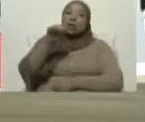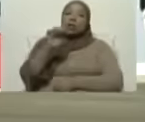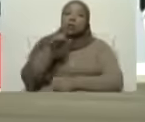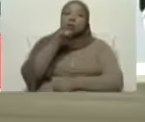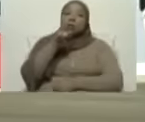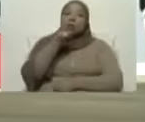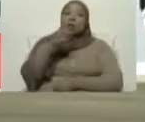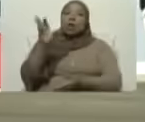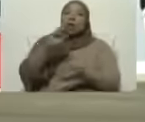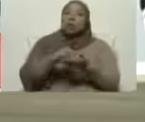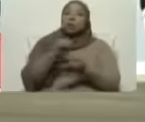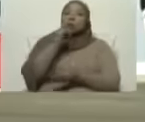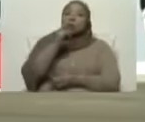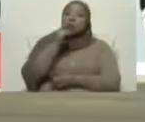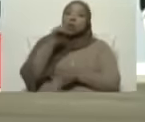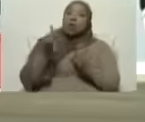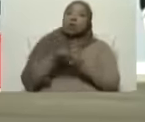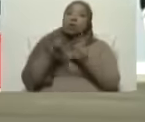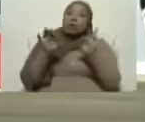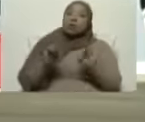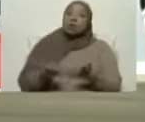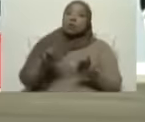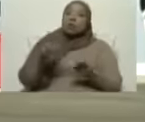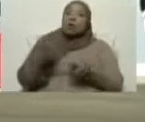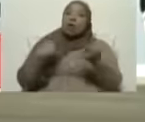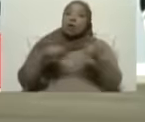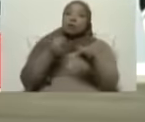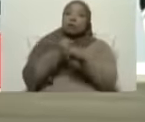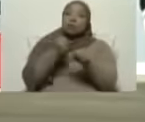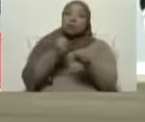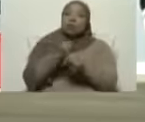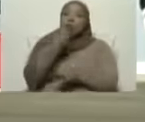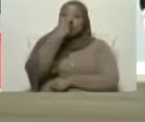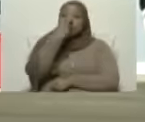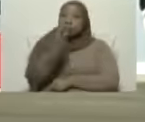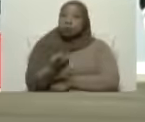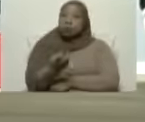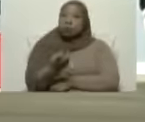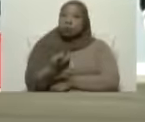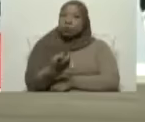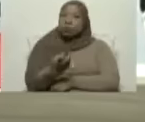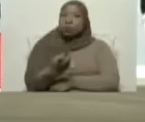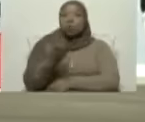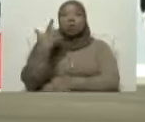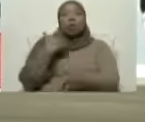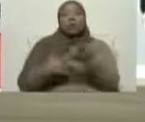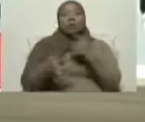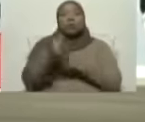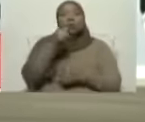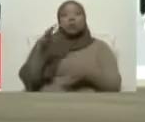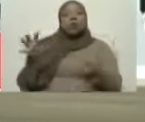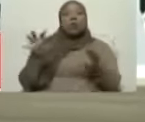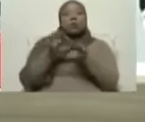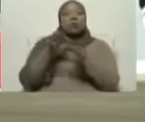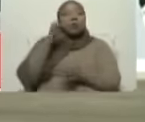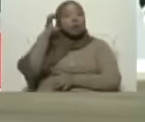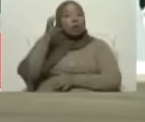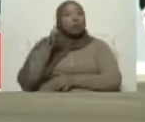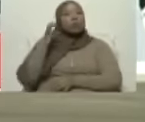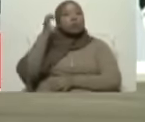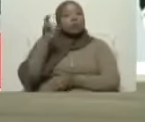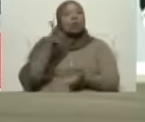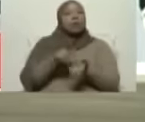de revocar y dejar sin efecto la invitación que se extendió a la Unión Europea para